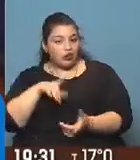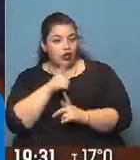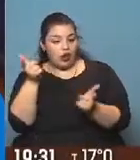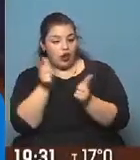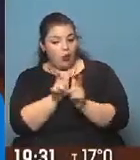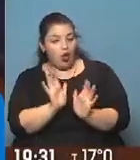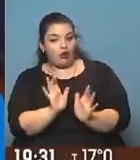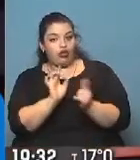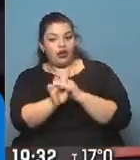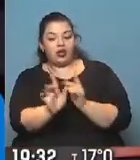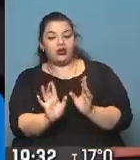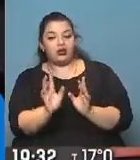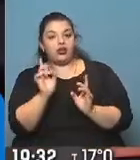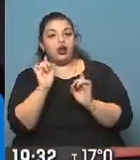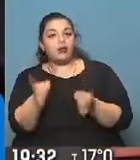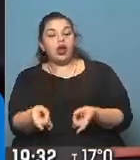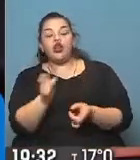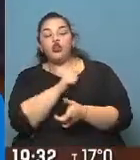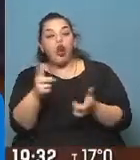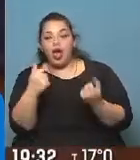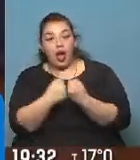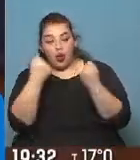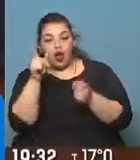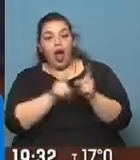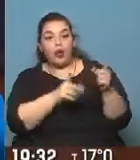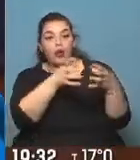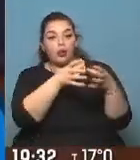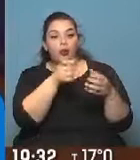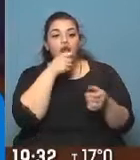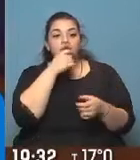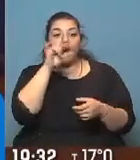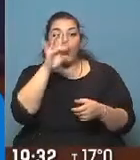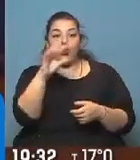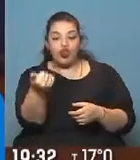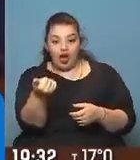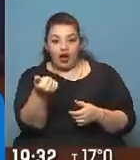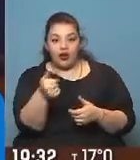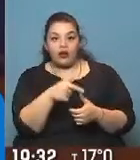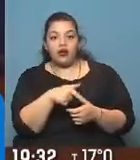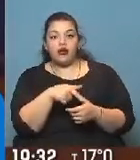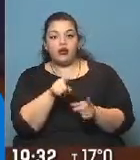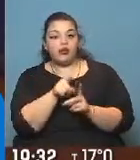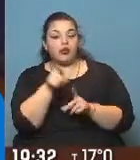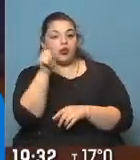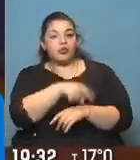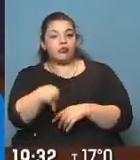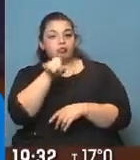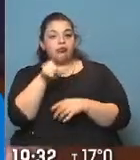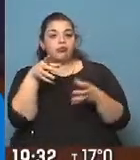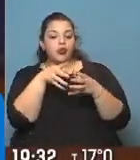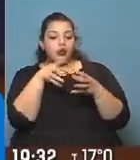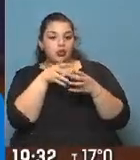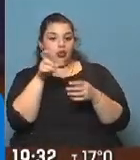además como nos pusimos de acuerdo algunos gremios como la aguda hicieron lo que se hace en un estado de derecho